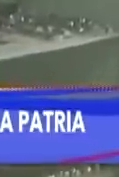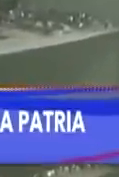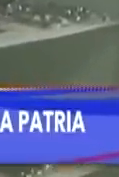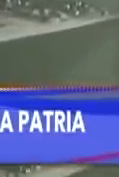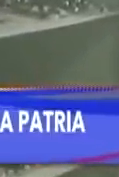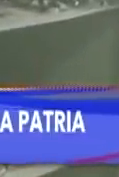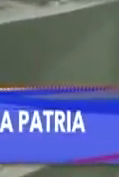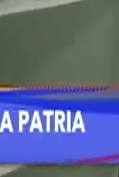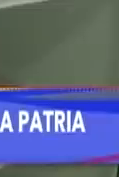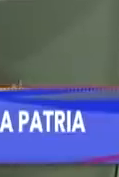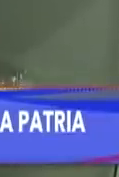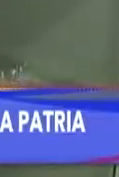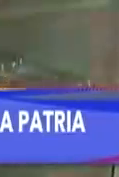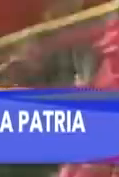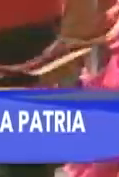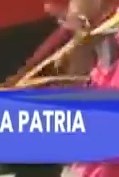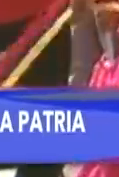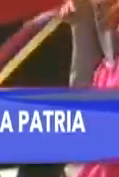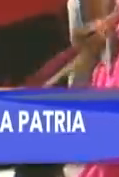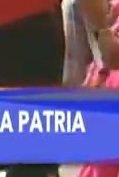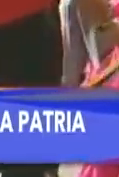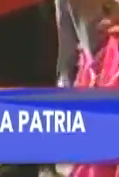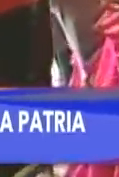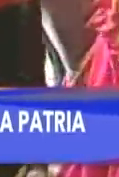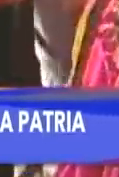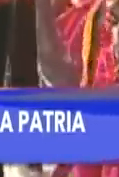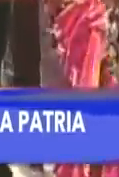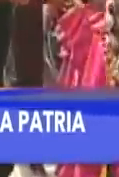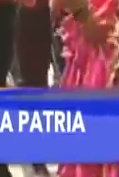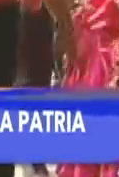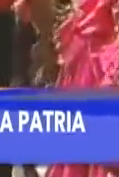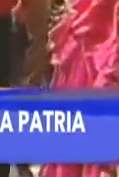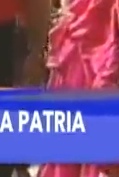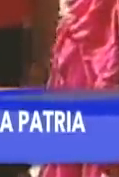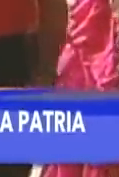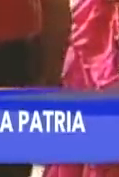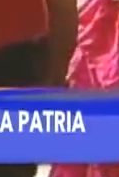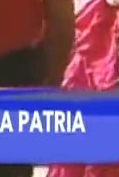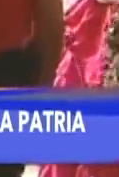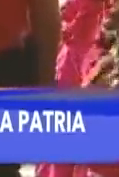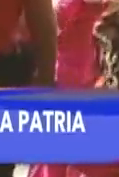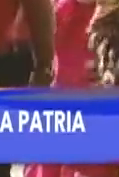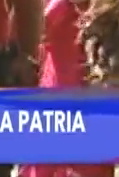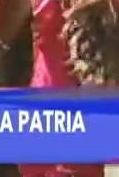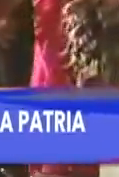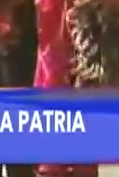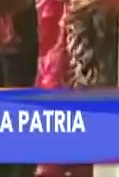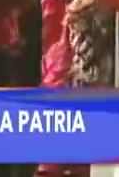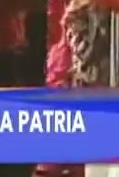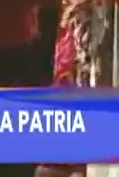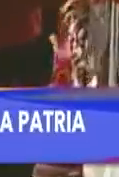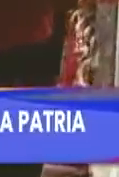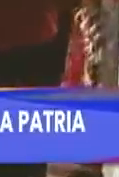al bloqueo económico, inaugurando obras, entregando obras de calidad,